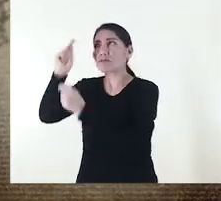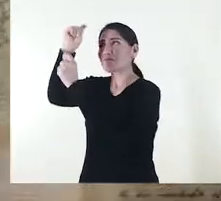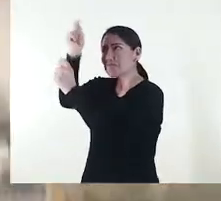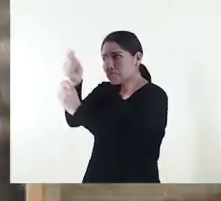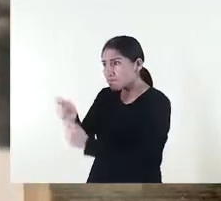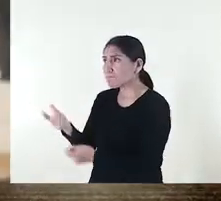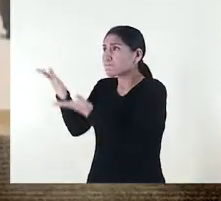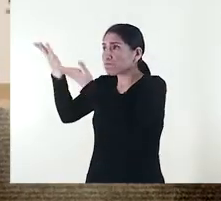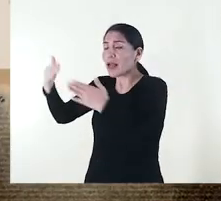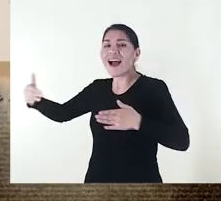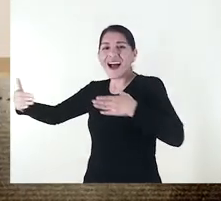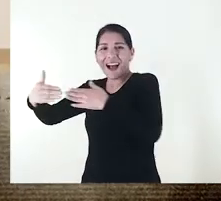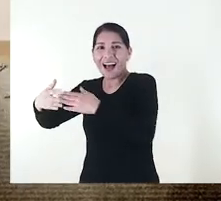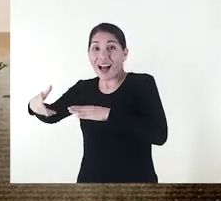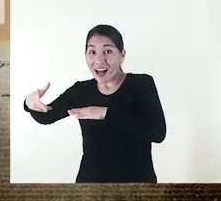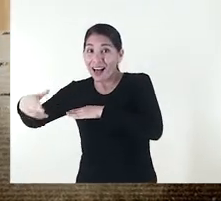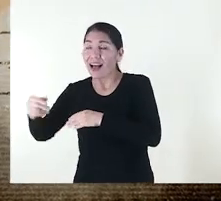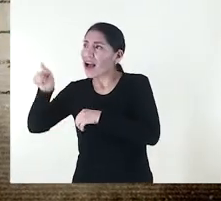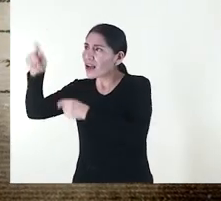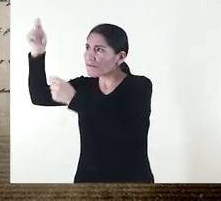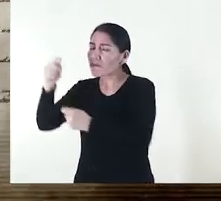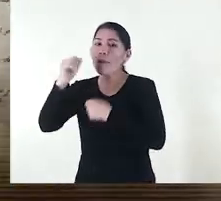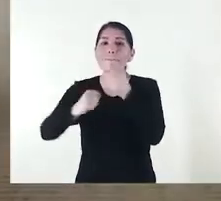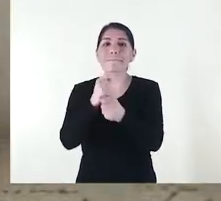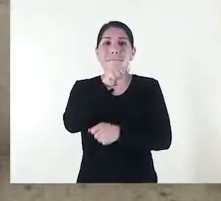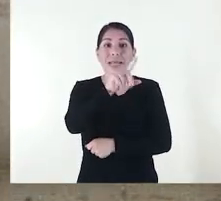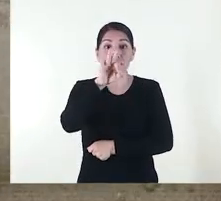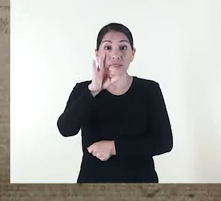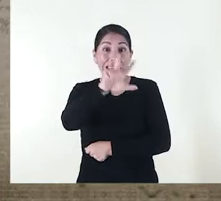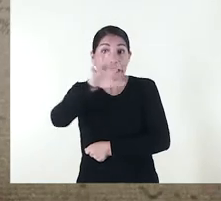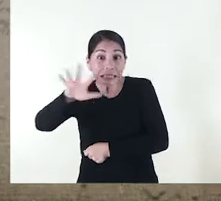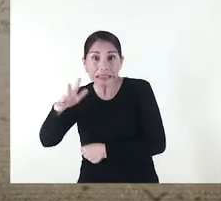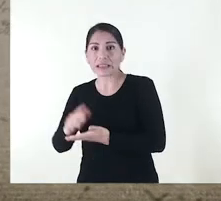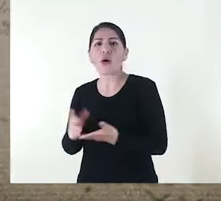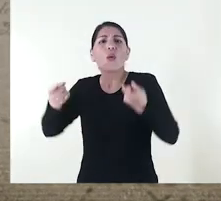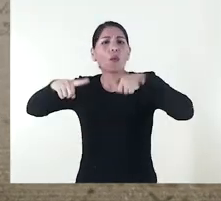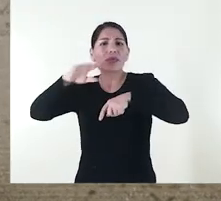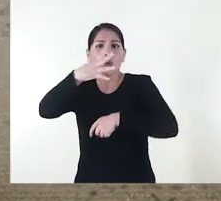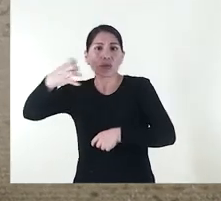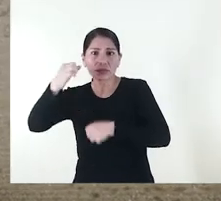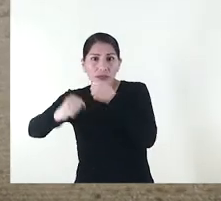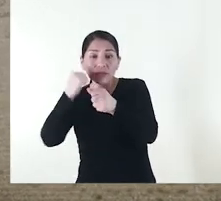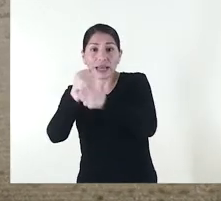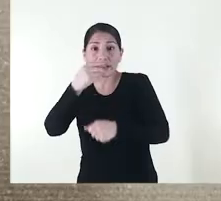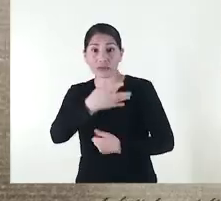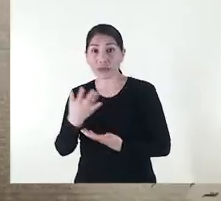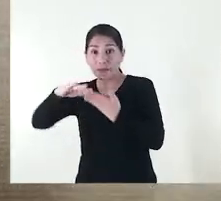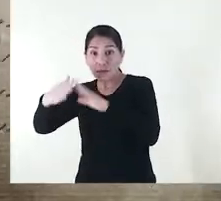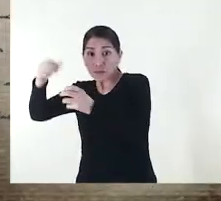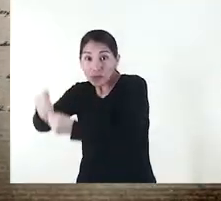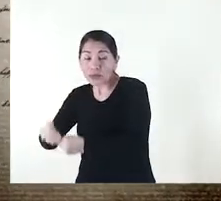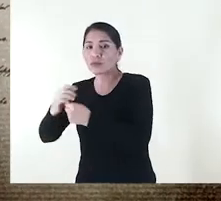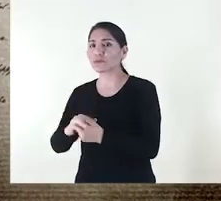que se había inaugurado en el atrio de la catedral en 1935, durante las celebraciones del cuatricentenario de fundación de la